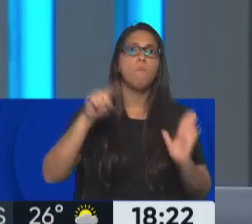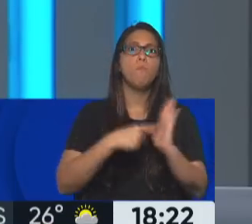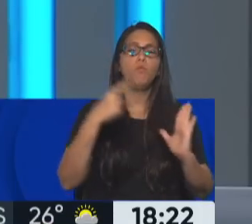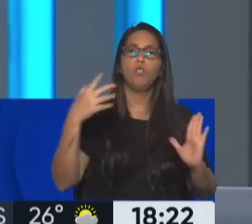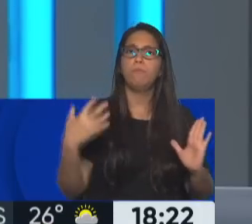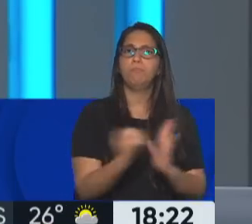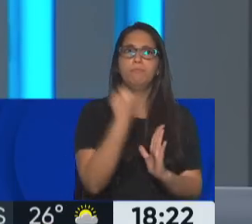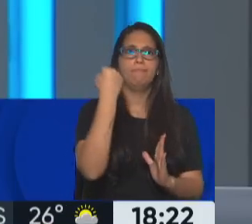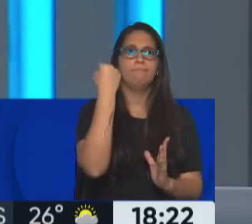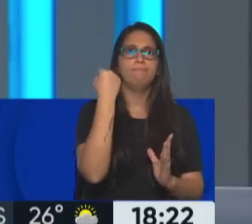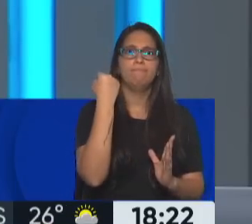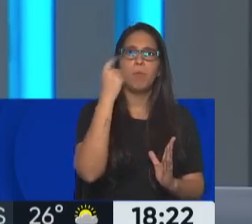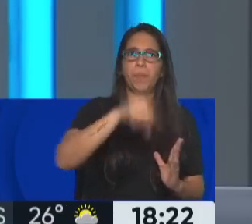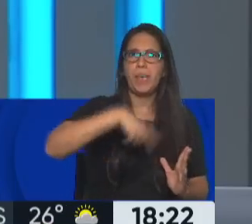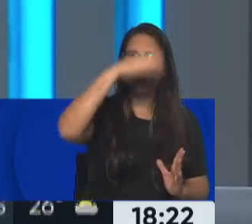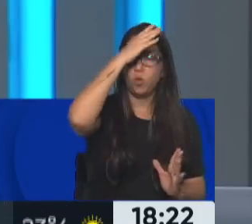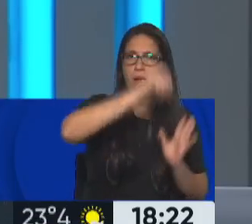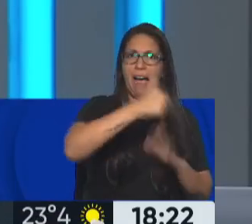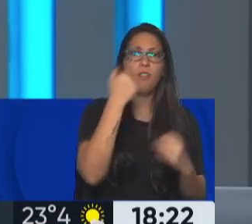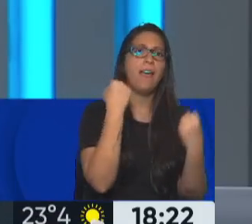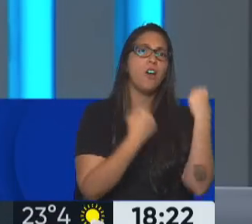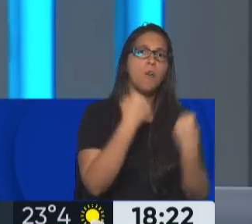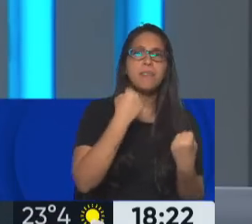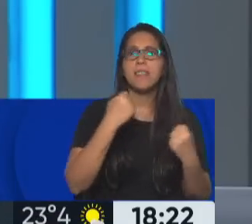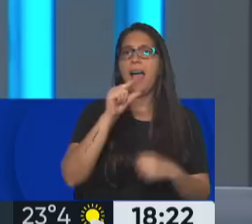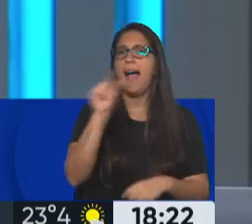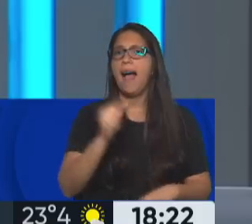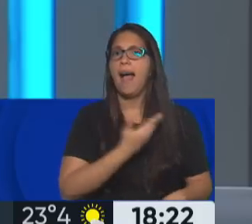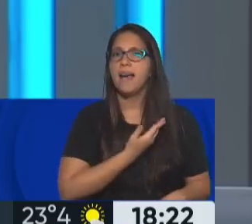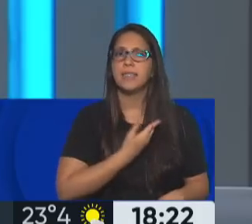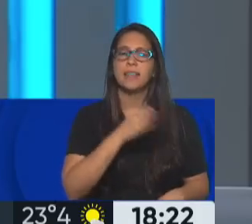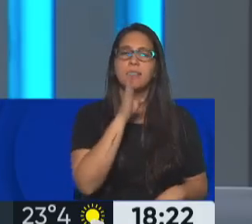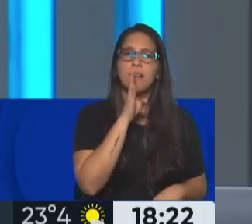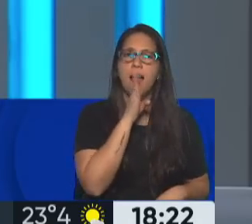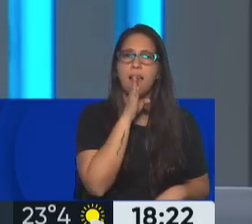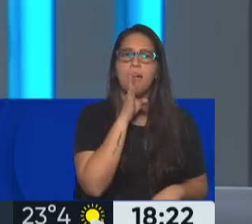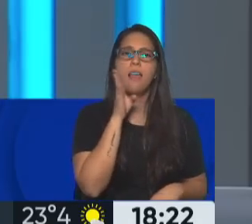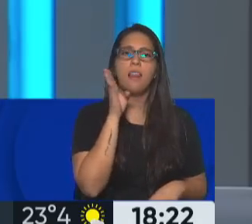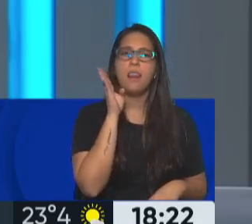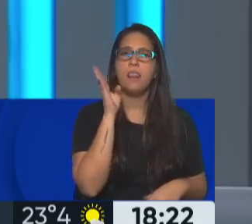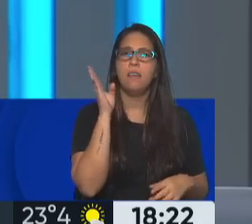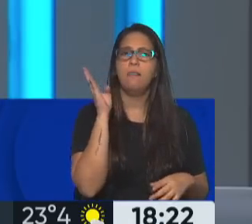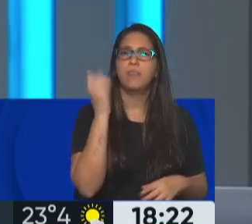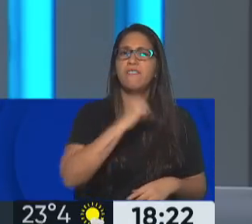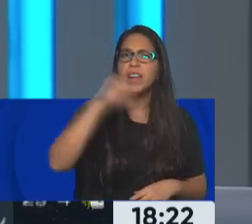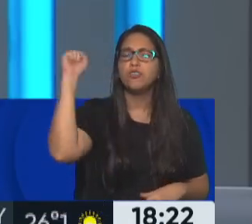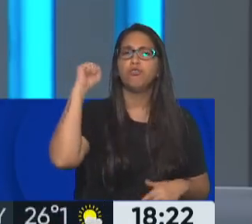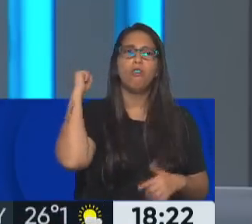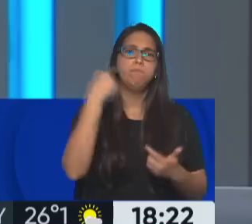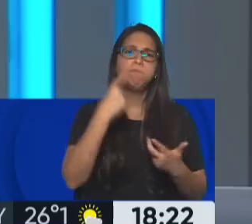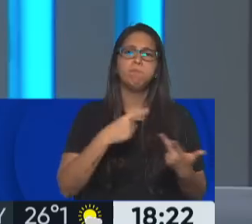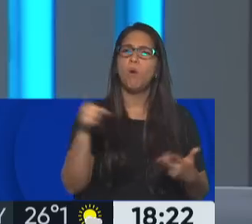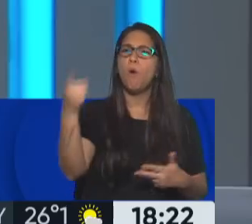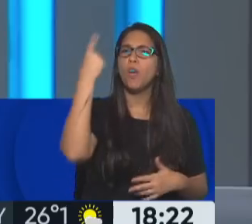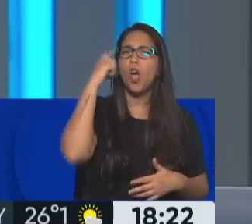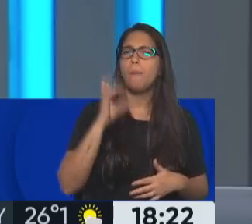mucho, si era la economía, si era la migración, incluso se habló de Gaza, Israel, del impacto que podía llegar a tener. ¿Cuál considerás